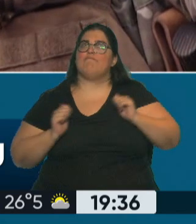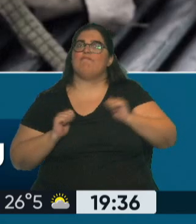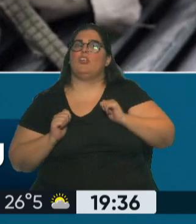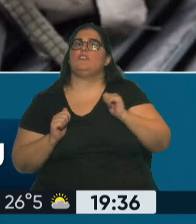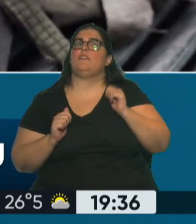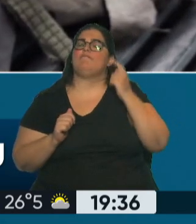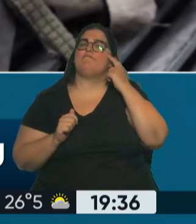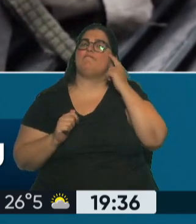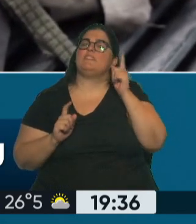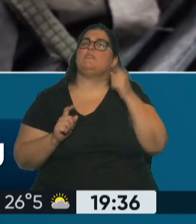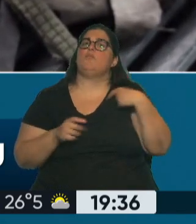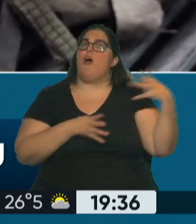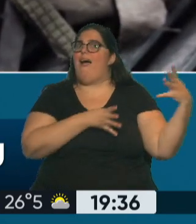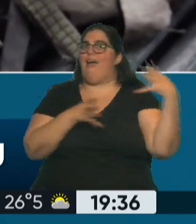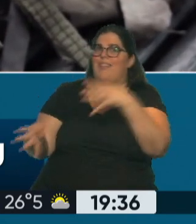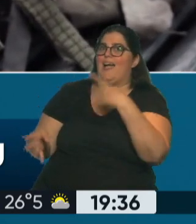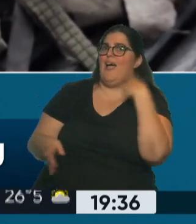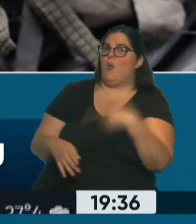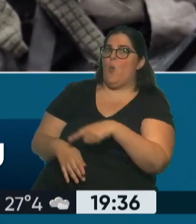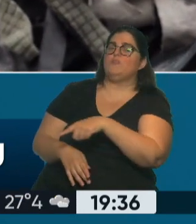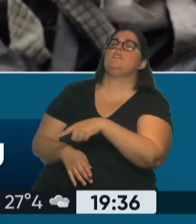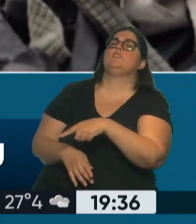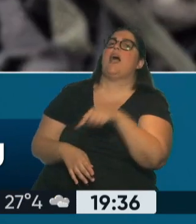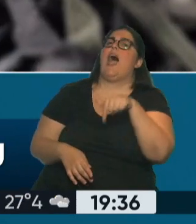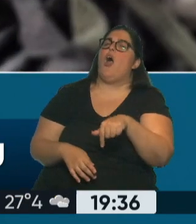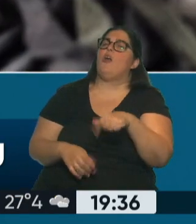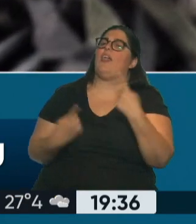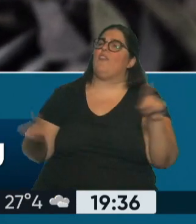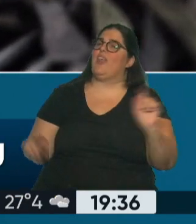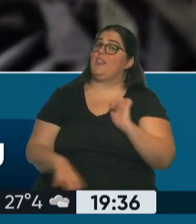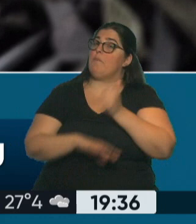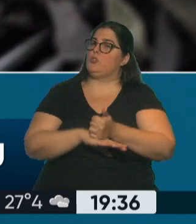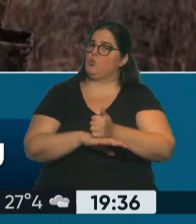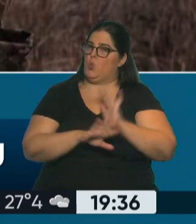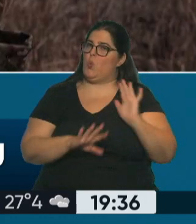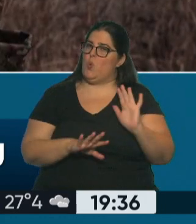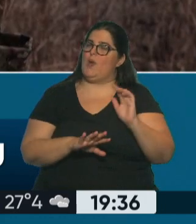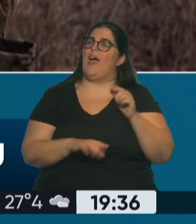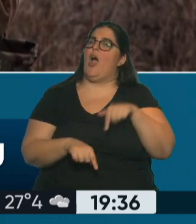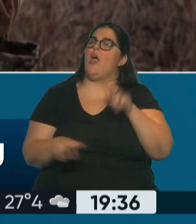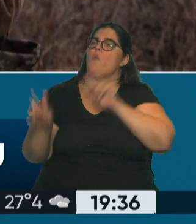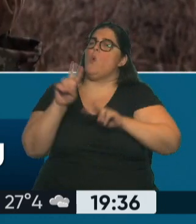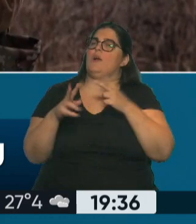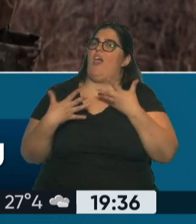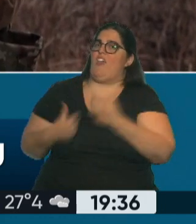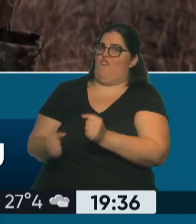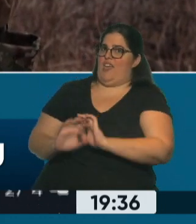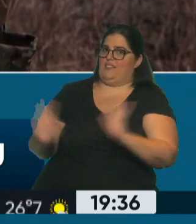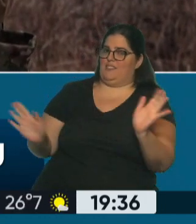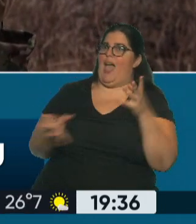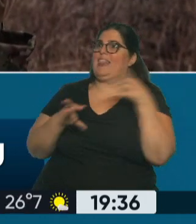llevar adelante una contraofensiva, y ahora estamos hablando más de una postura defensiva con una guerra que está, si se